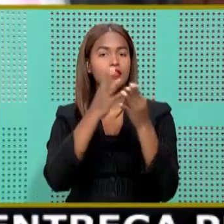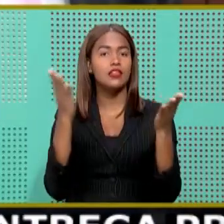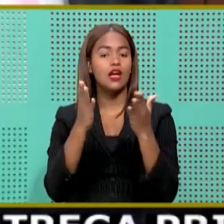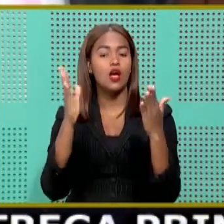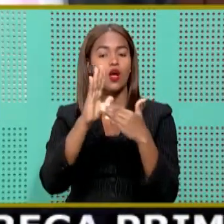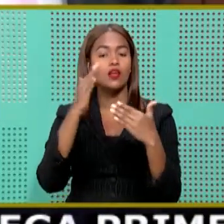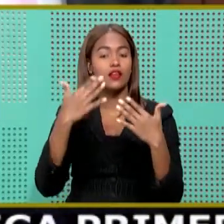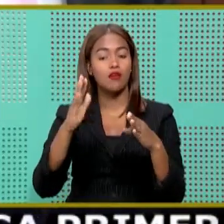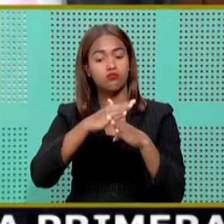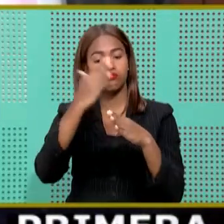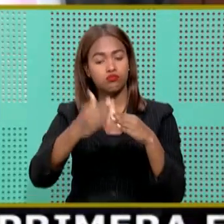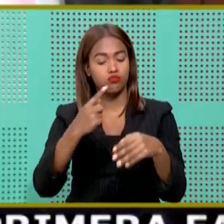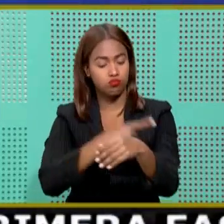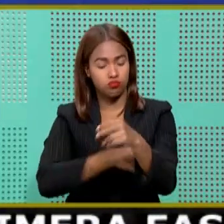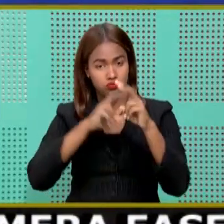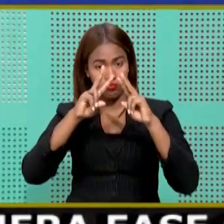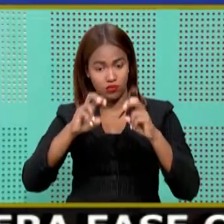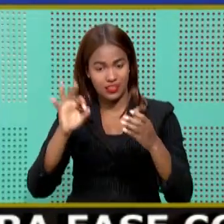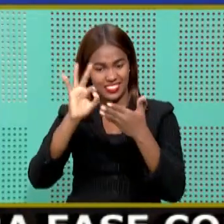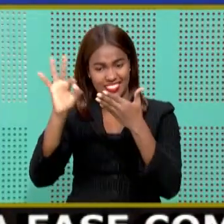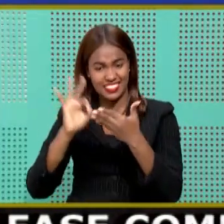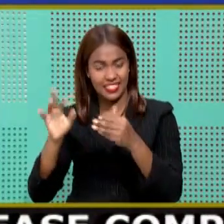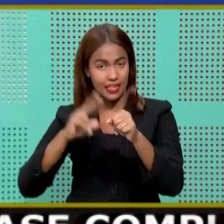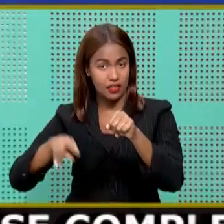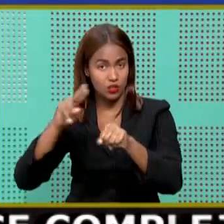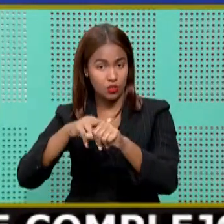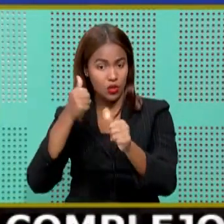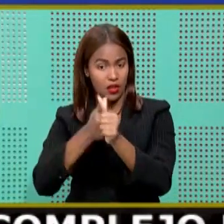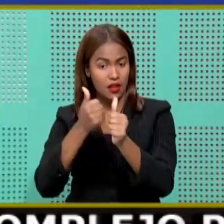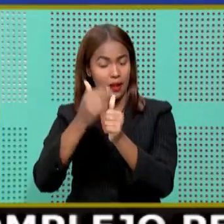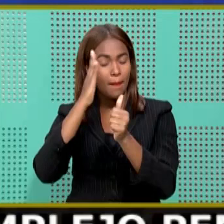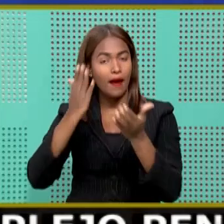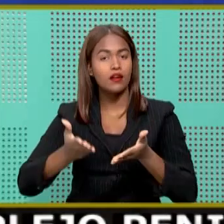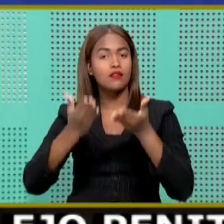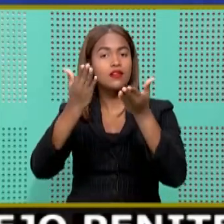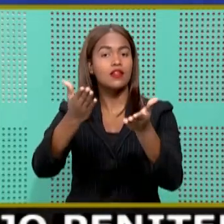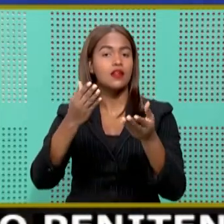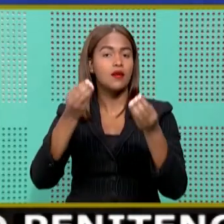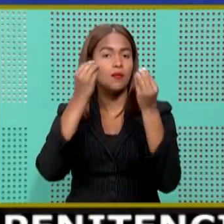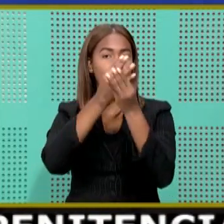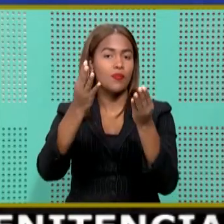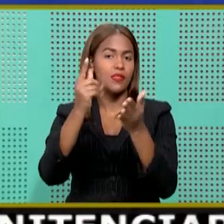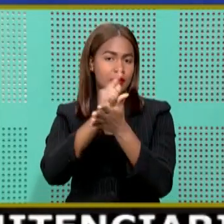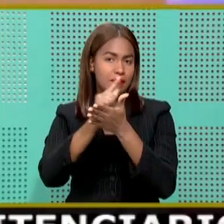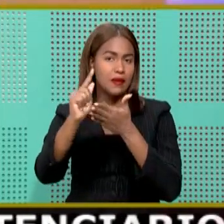fue concluido el estudio de la Encuesta Nacional Serológica y será dado a conocer esta semana.